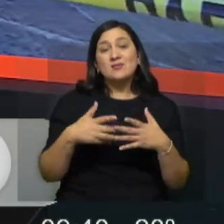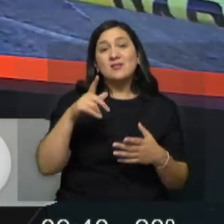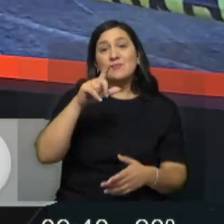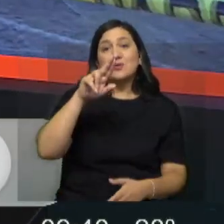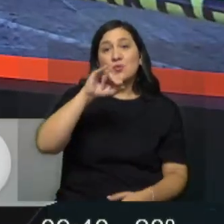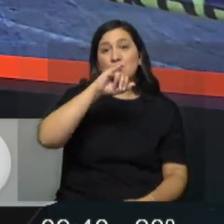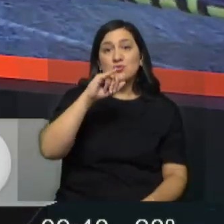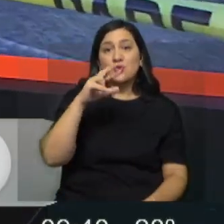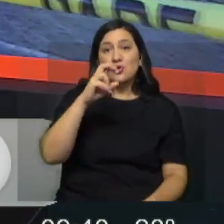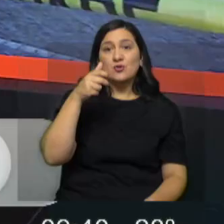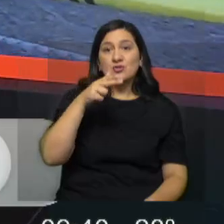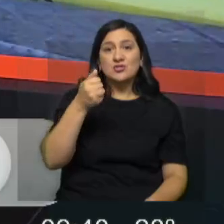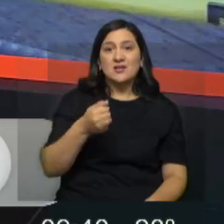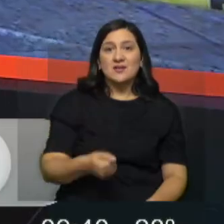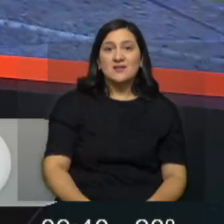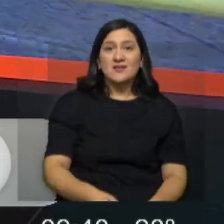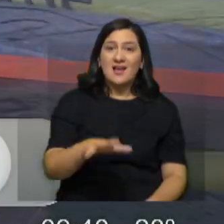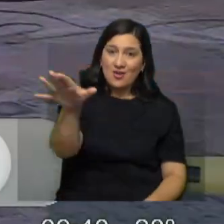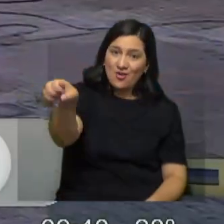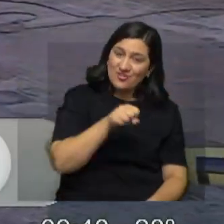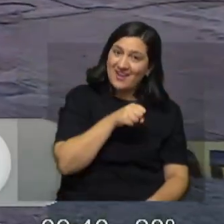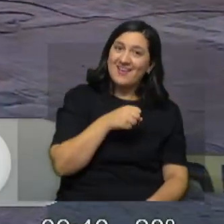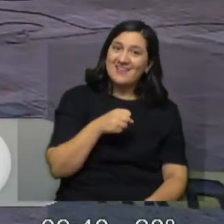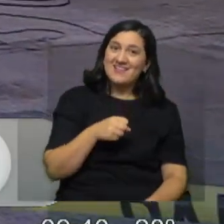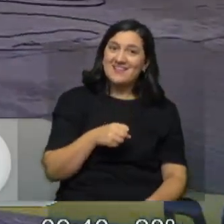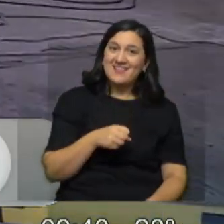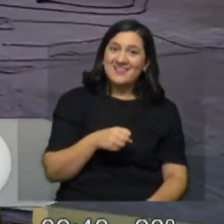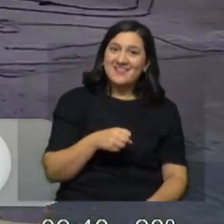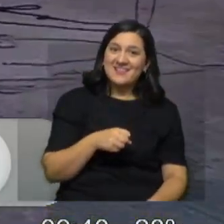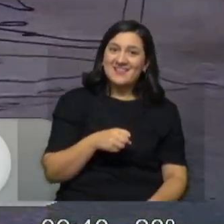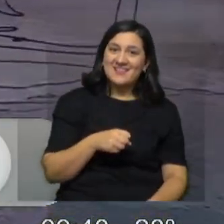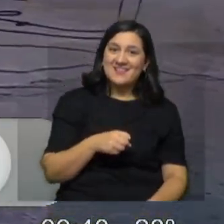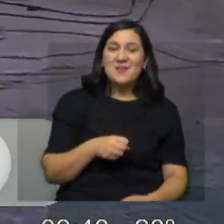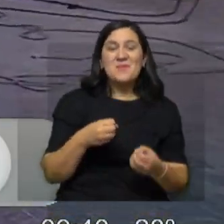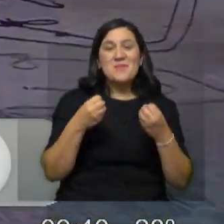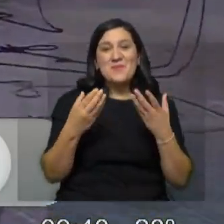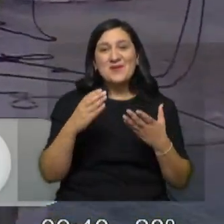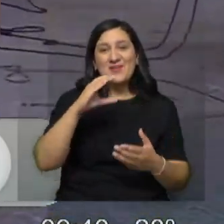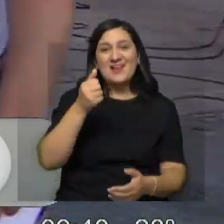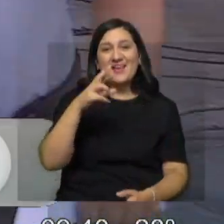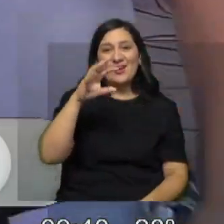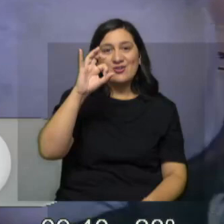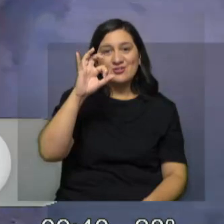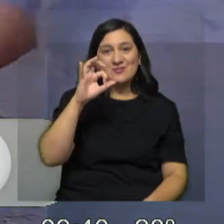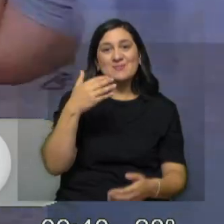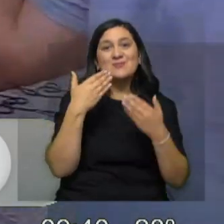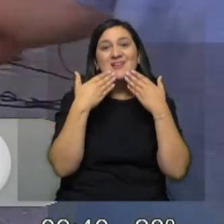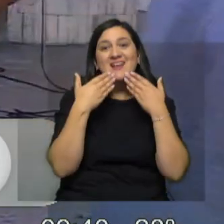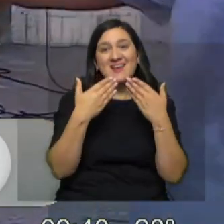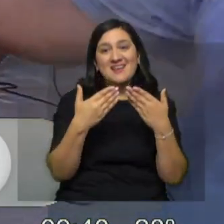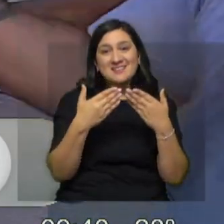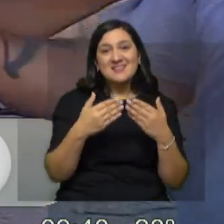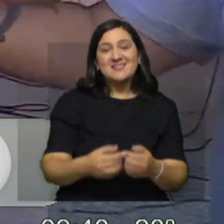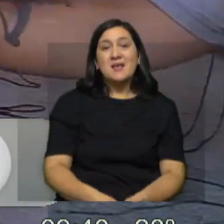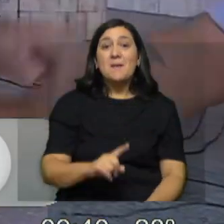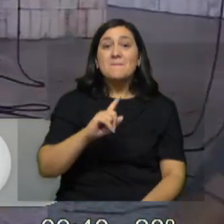el estudio. Mirá, lo trae a la fuerza. Bien. Bueno, mirá, la familia Rocha. Bueno, Carlos, gracias por este móvil en vivo.